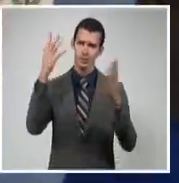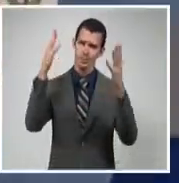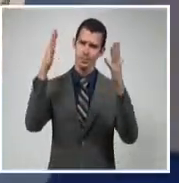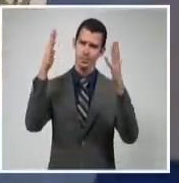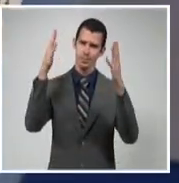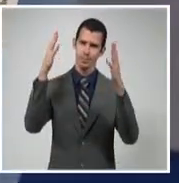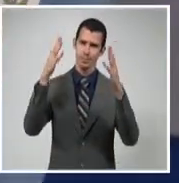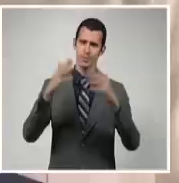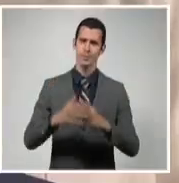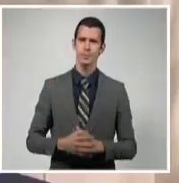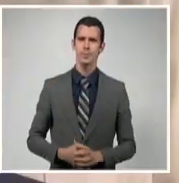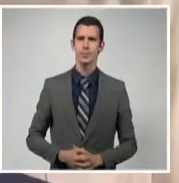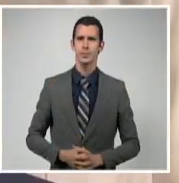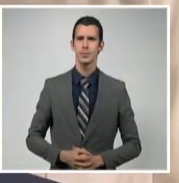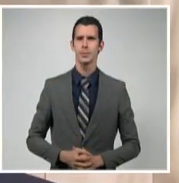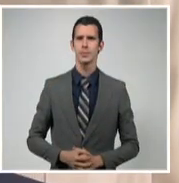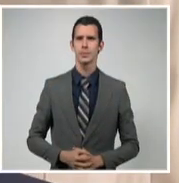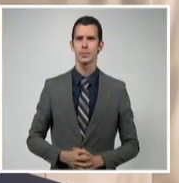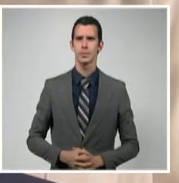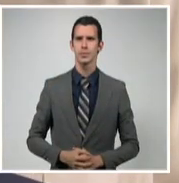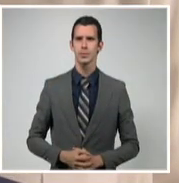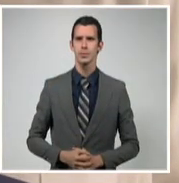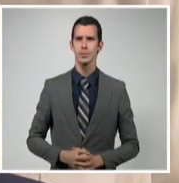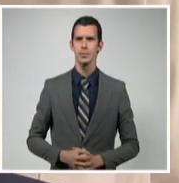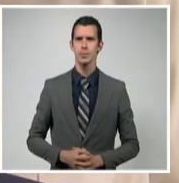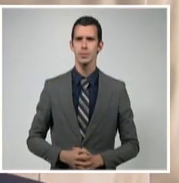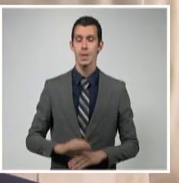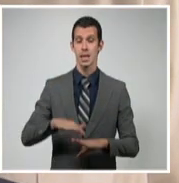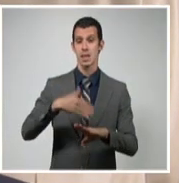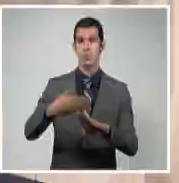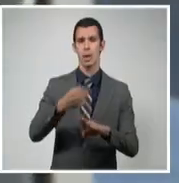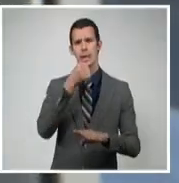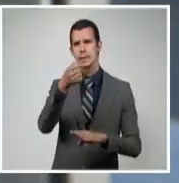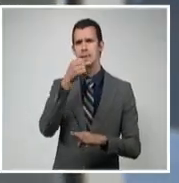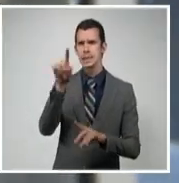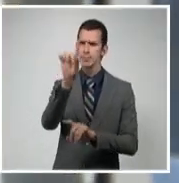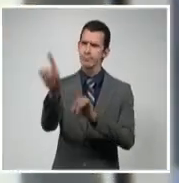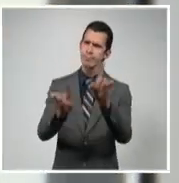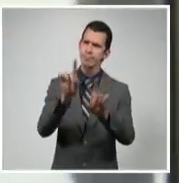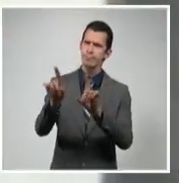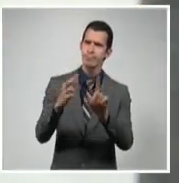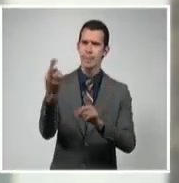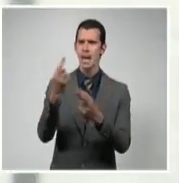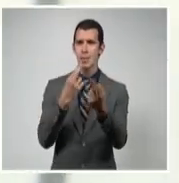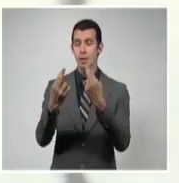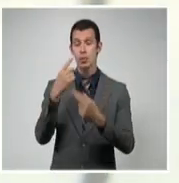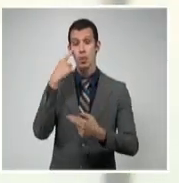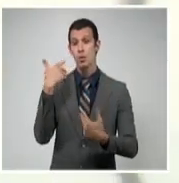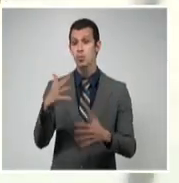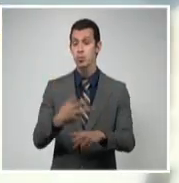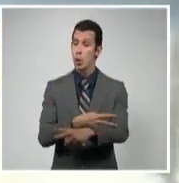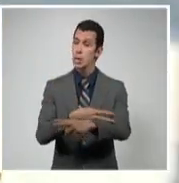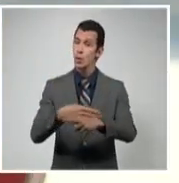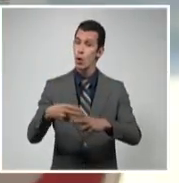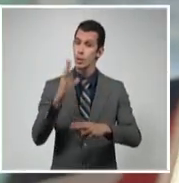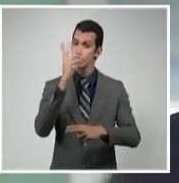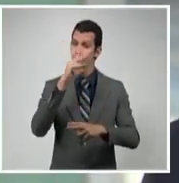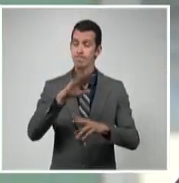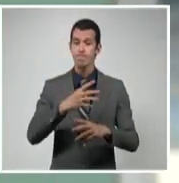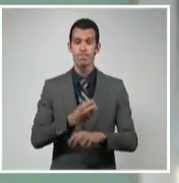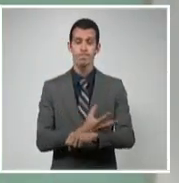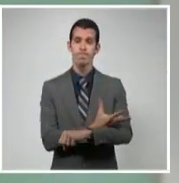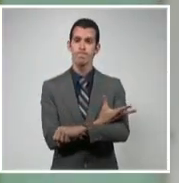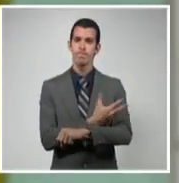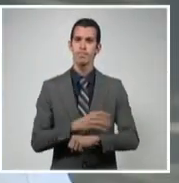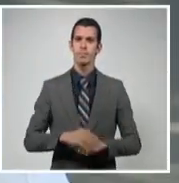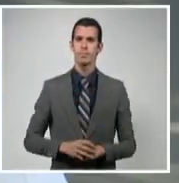Cada testimonio de los colaboradores cubanos se convierte en una historia de vida diferente, pero con un objetivo común: